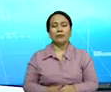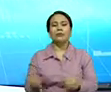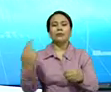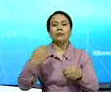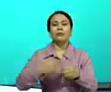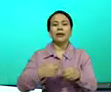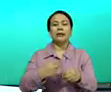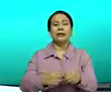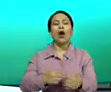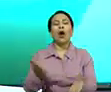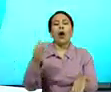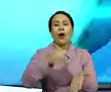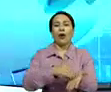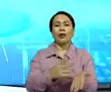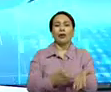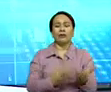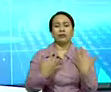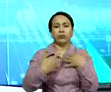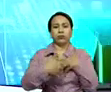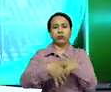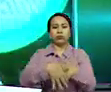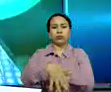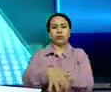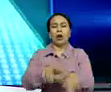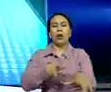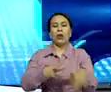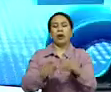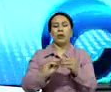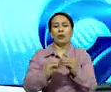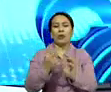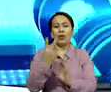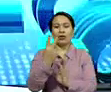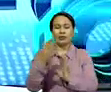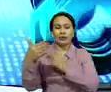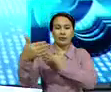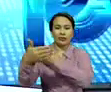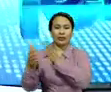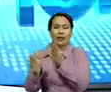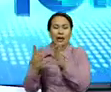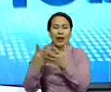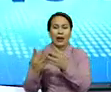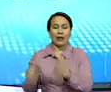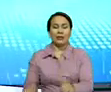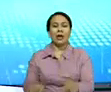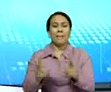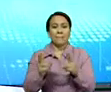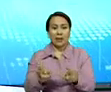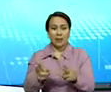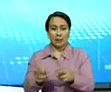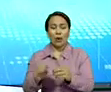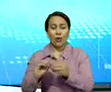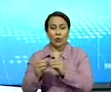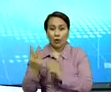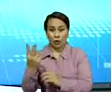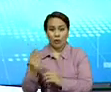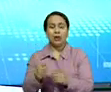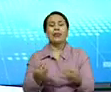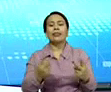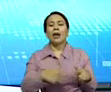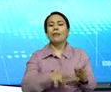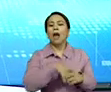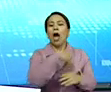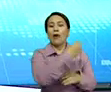protagonizaron otro amotinamiento en el pabellón 2. Mientras que al mismo tiempo, familiares de los reos